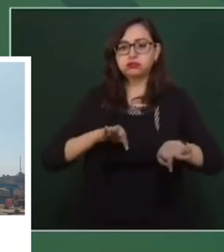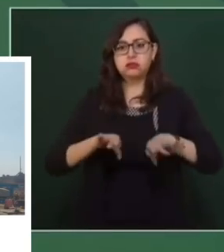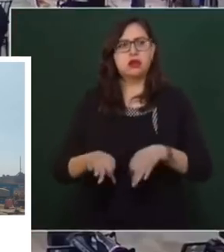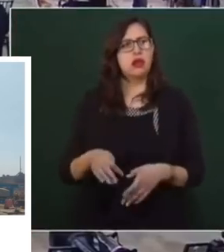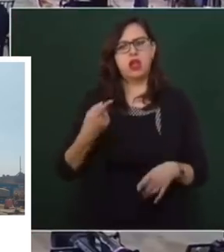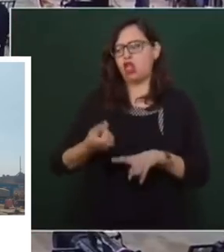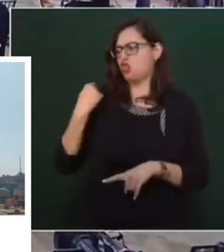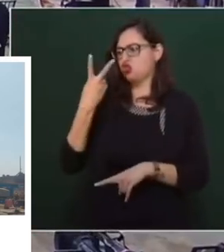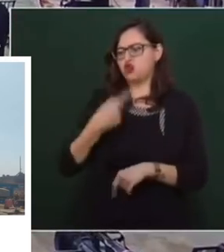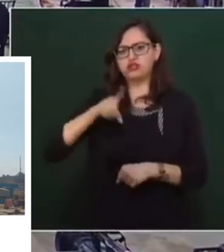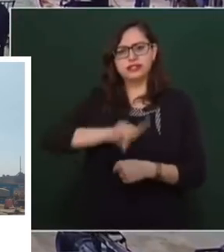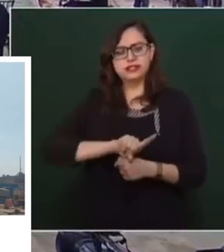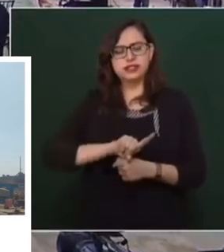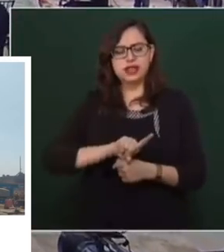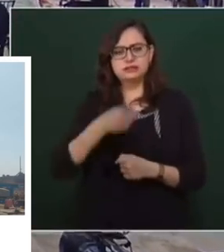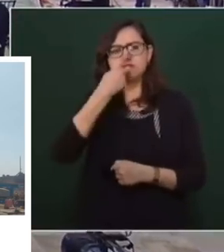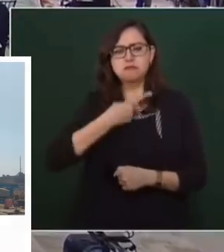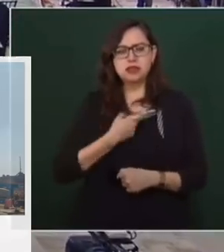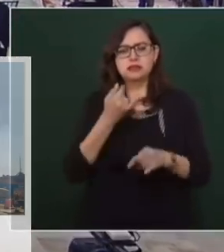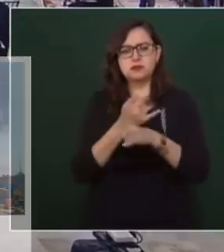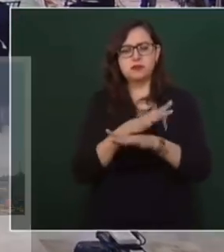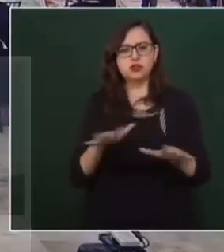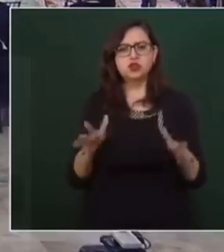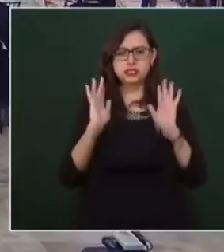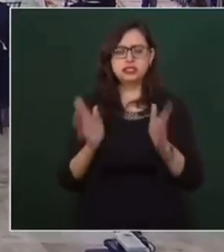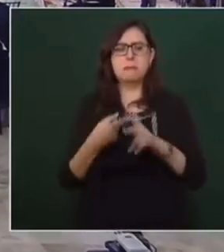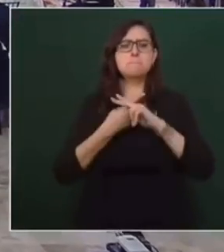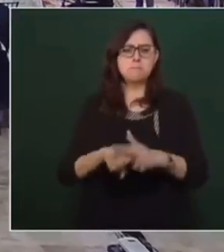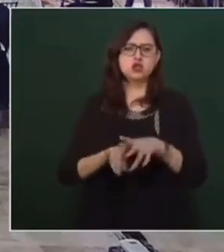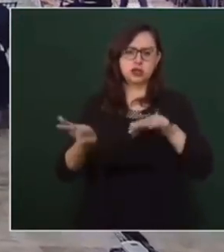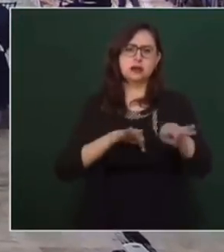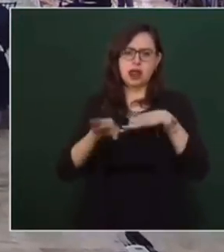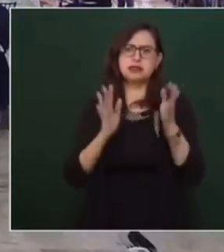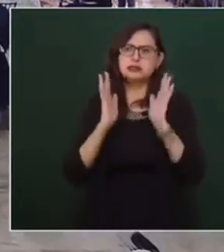creo 2 días el general me informó de que ya habían aterrizado aviones, ¿no?